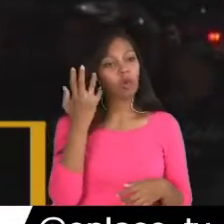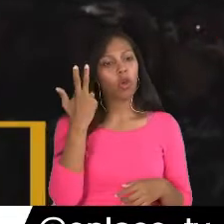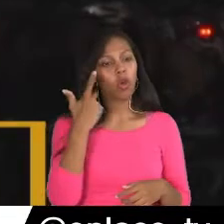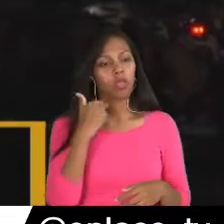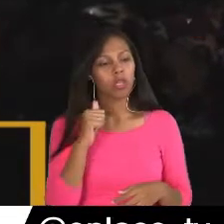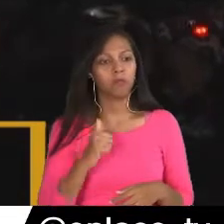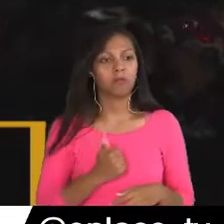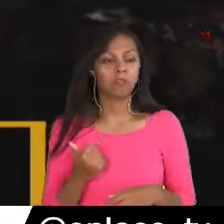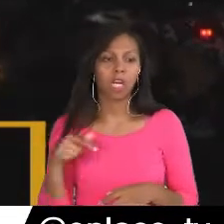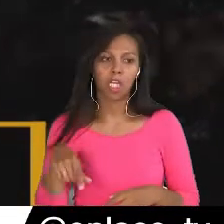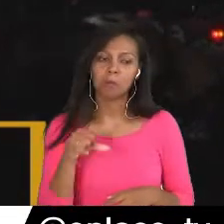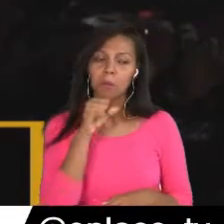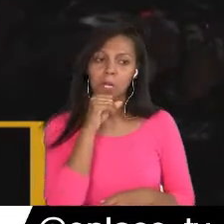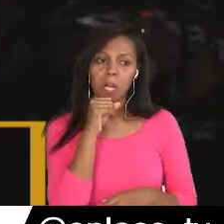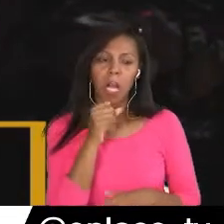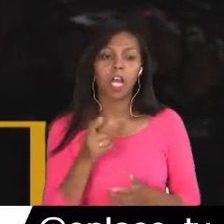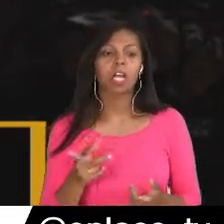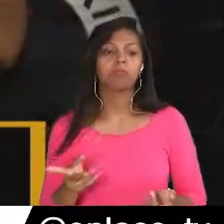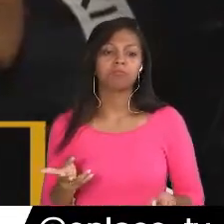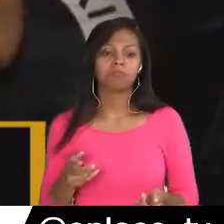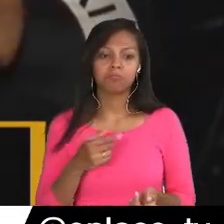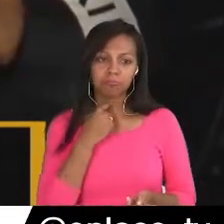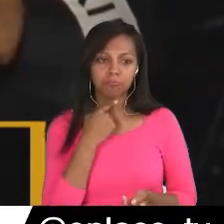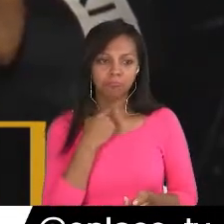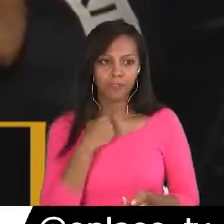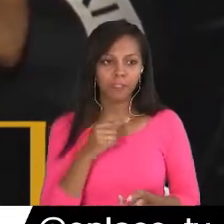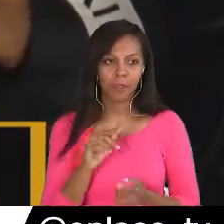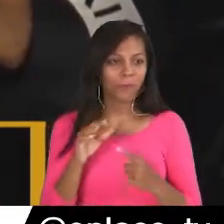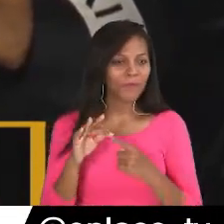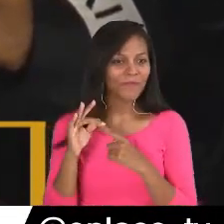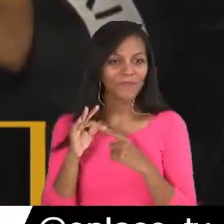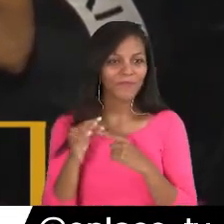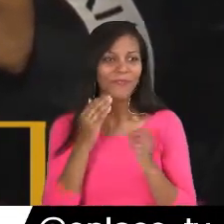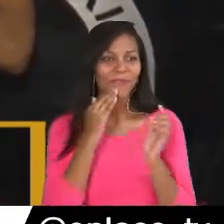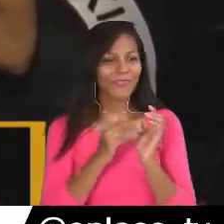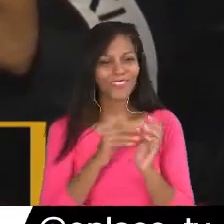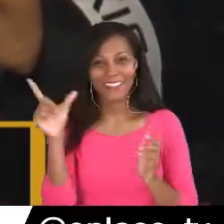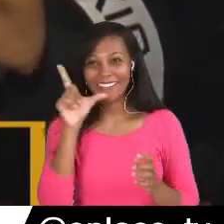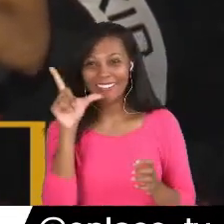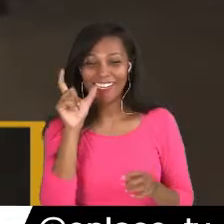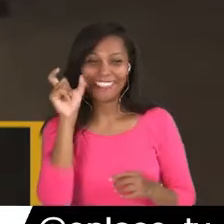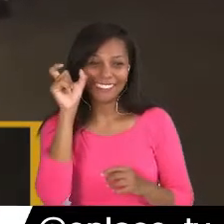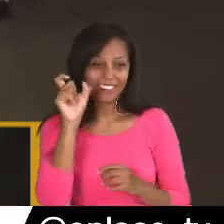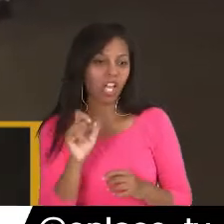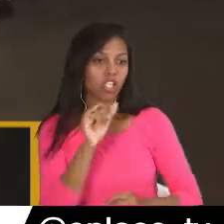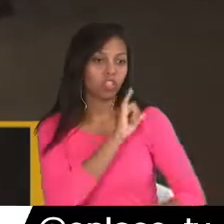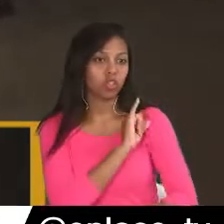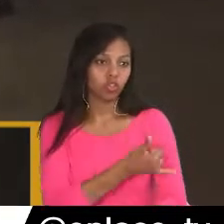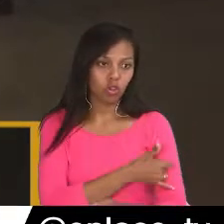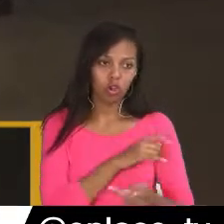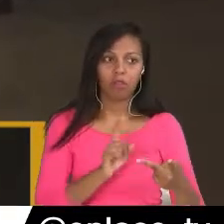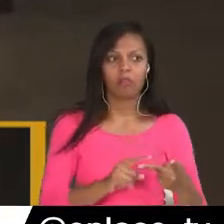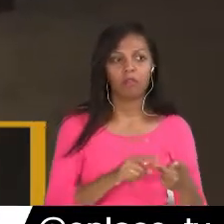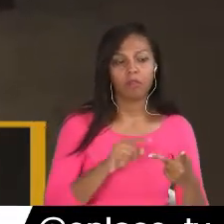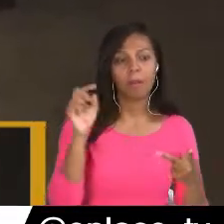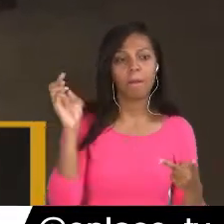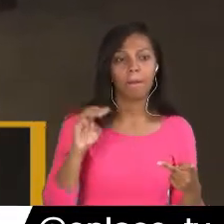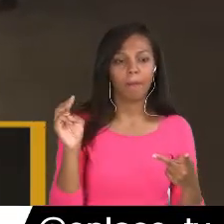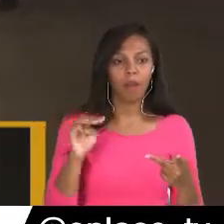rutas de Barranca. En especial nosotros salimos, nos pongamos los lunes a Yondó, los martes salimos